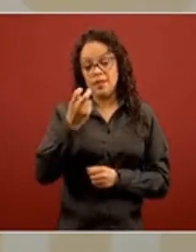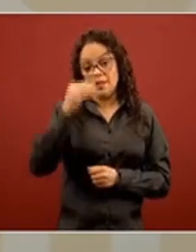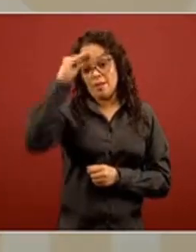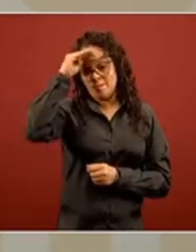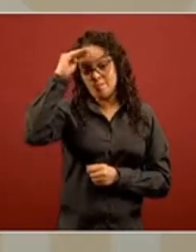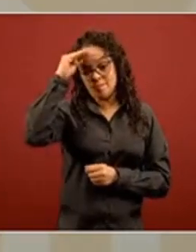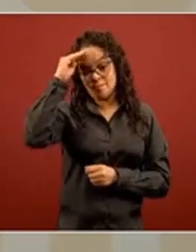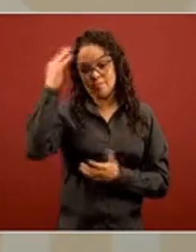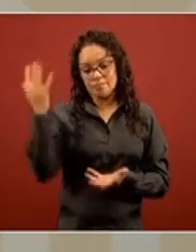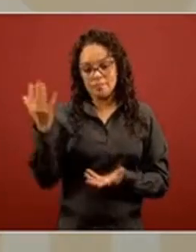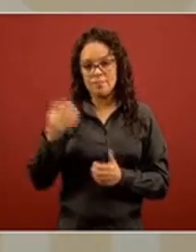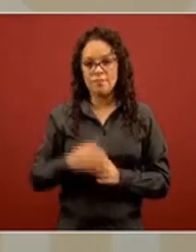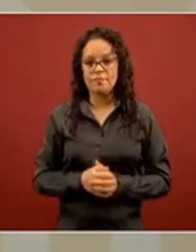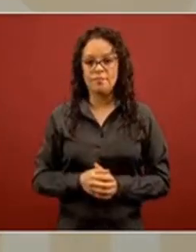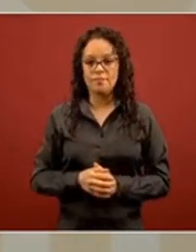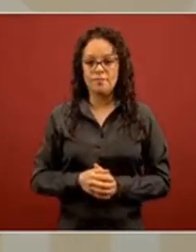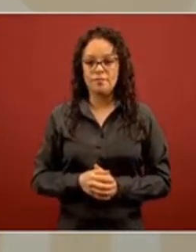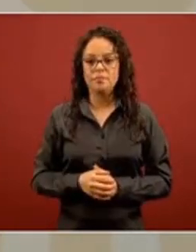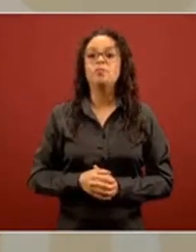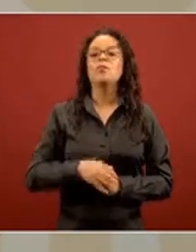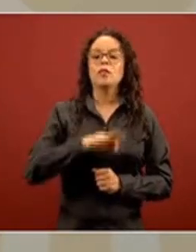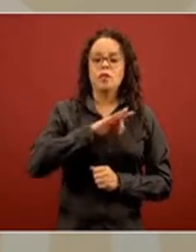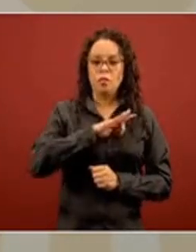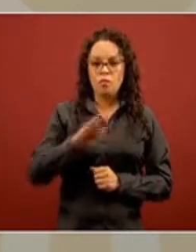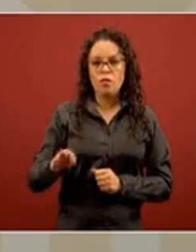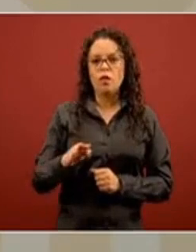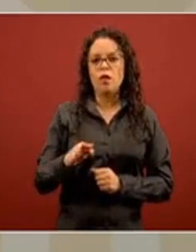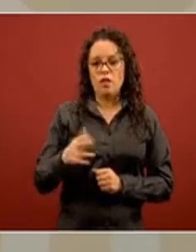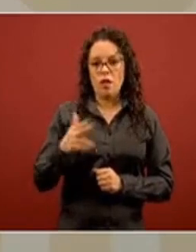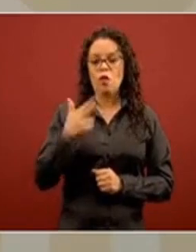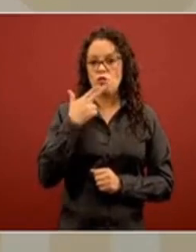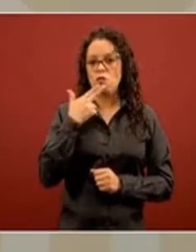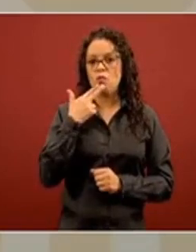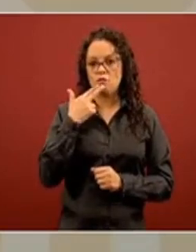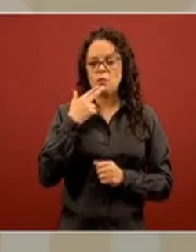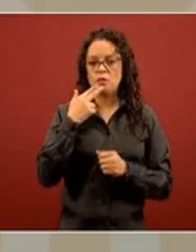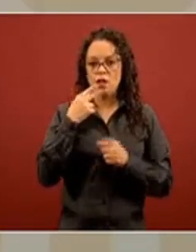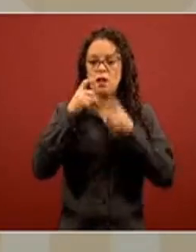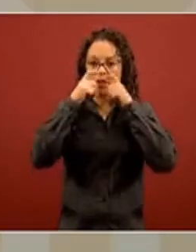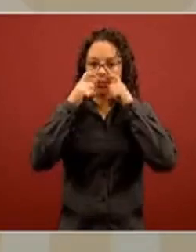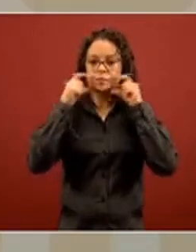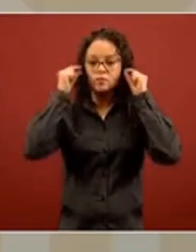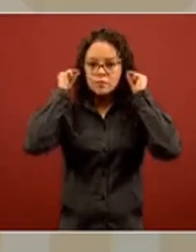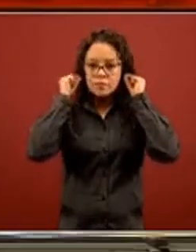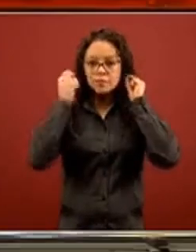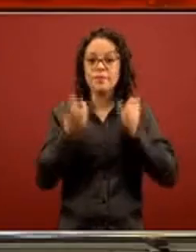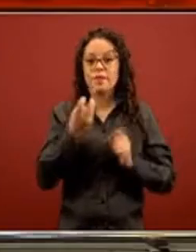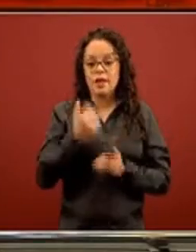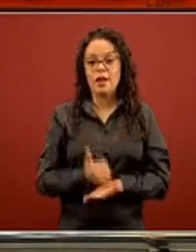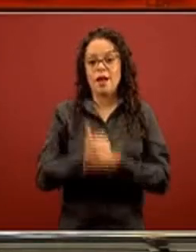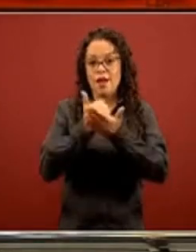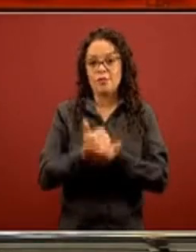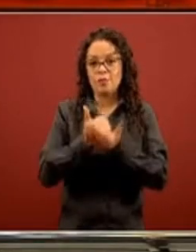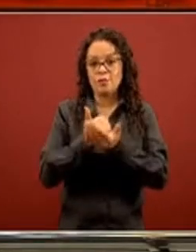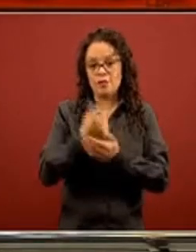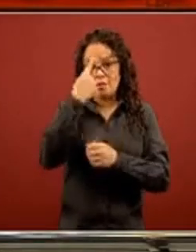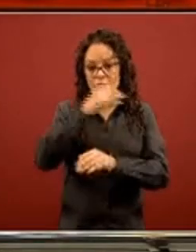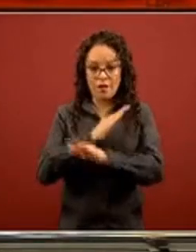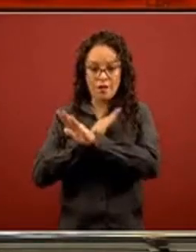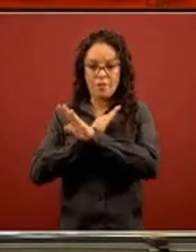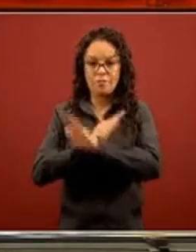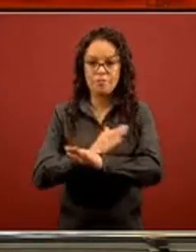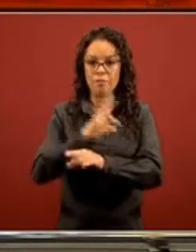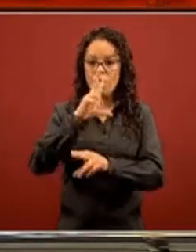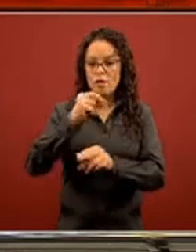que potencialmente podría utilizarse un cubrebocas para disminuir la transmisión hacia otros. Y